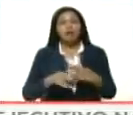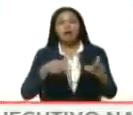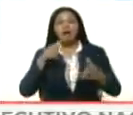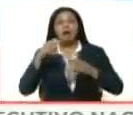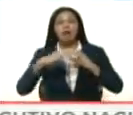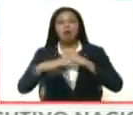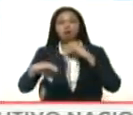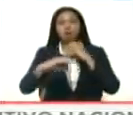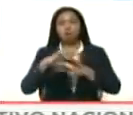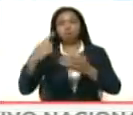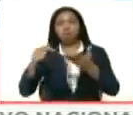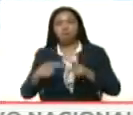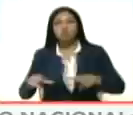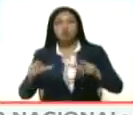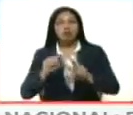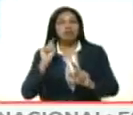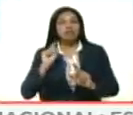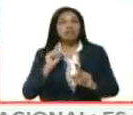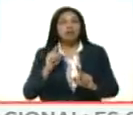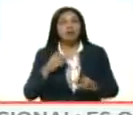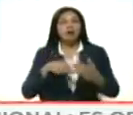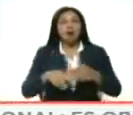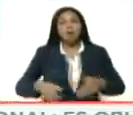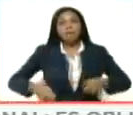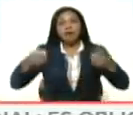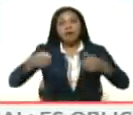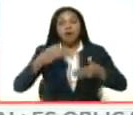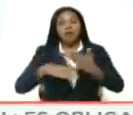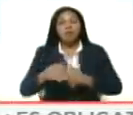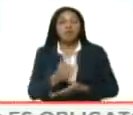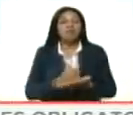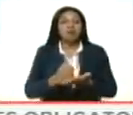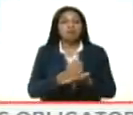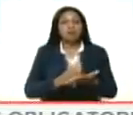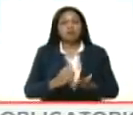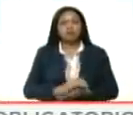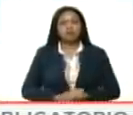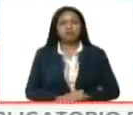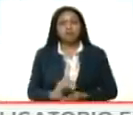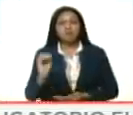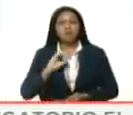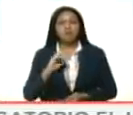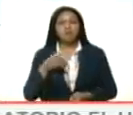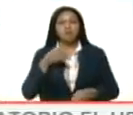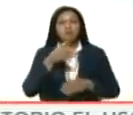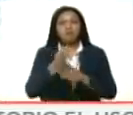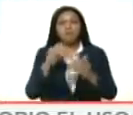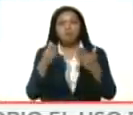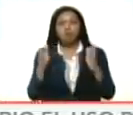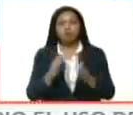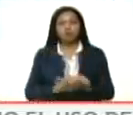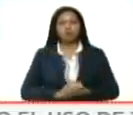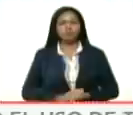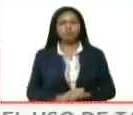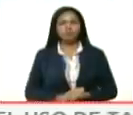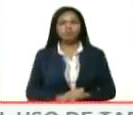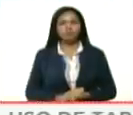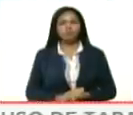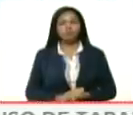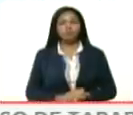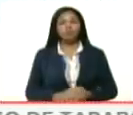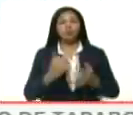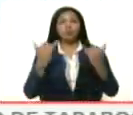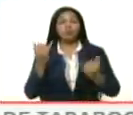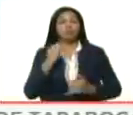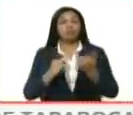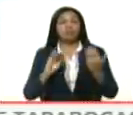o cuando tenga necesidad de ir a un automercado, de ir a una farmacia, o de estar en las vías públicas. Acaba de terminar la